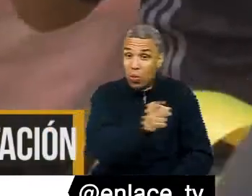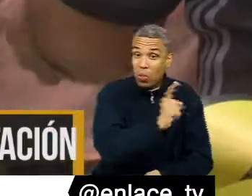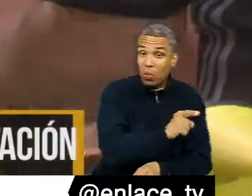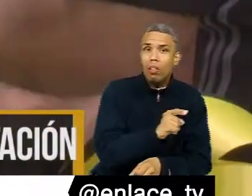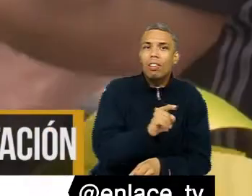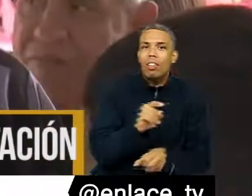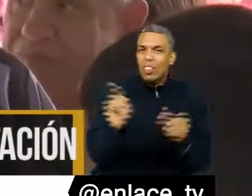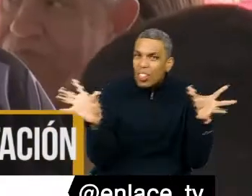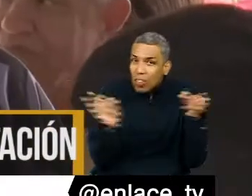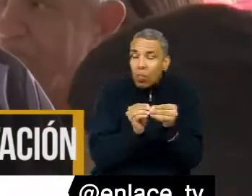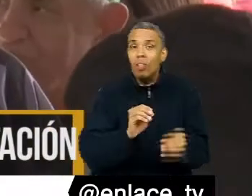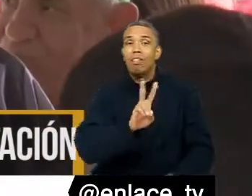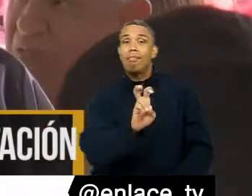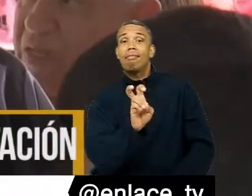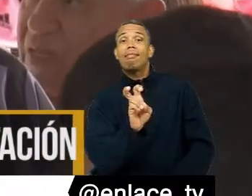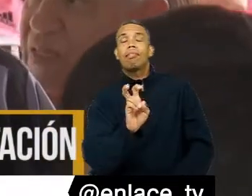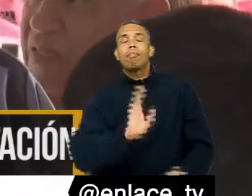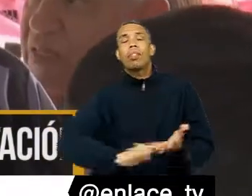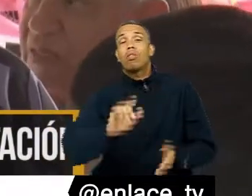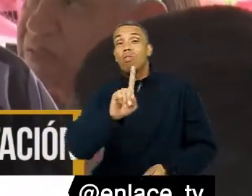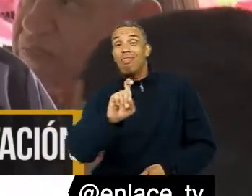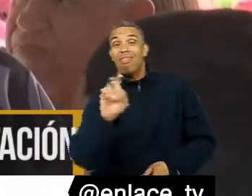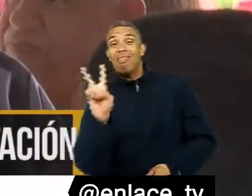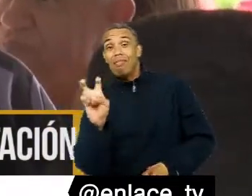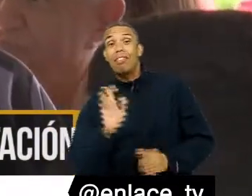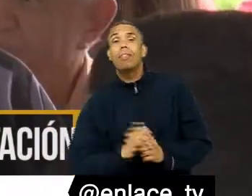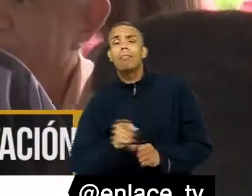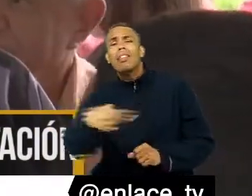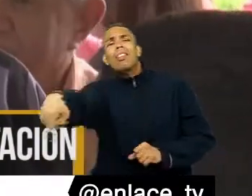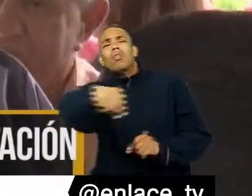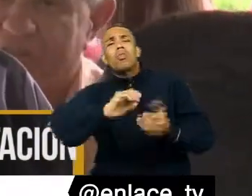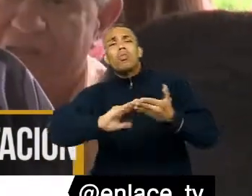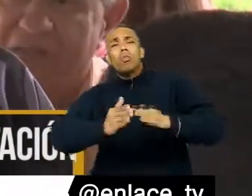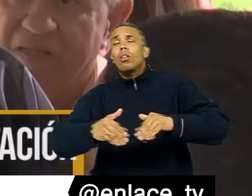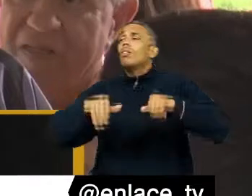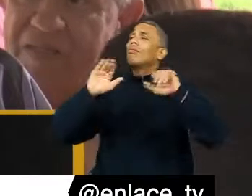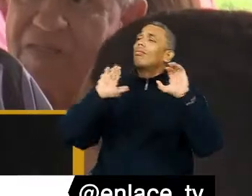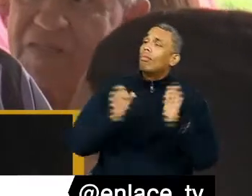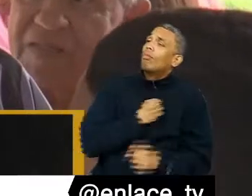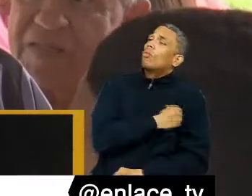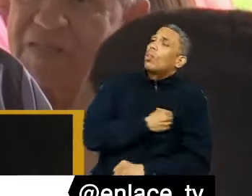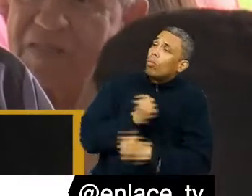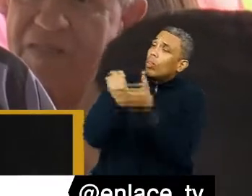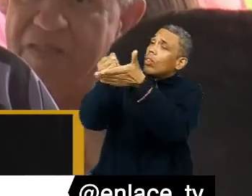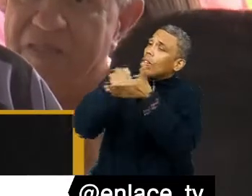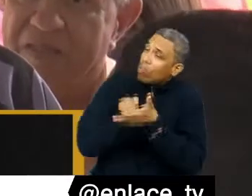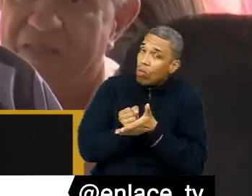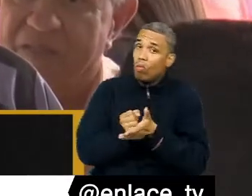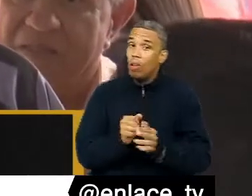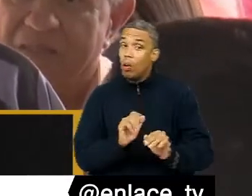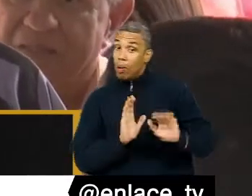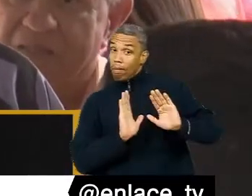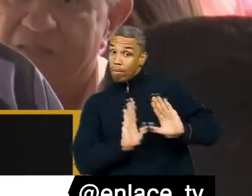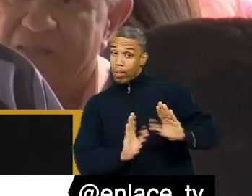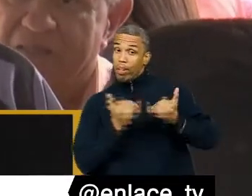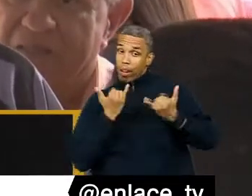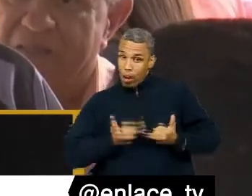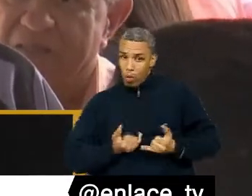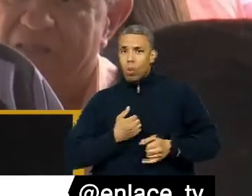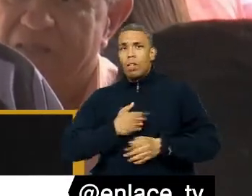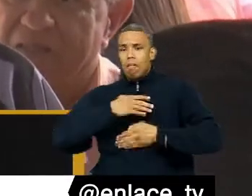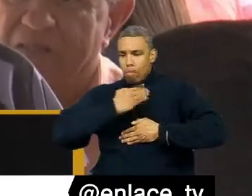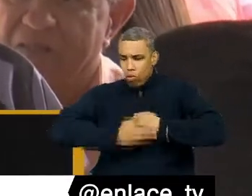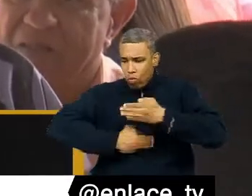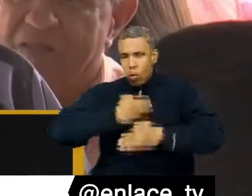vienen pidiendo a gritos y que esta administración no ha sido indiferente y que le está cumpliendo desde ya. Antes de